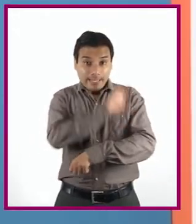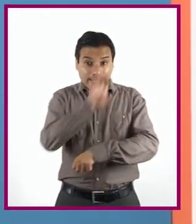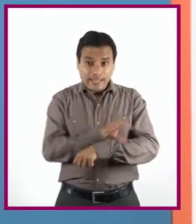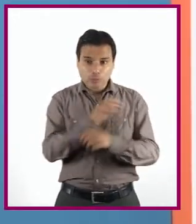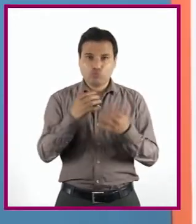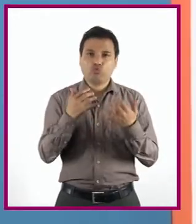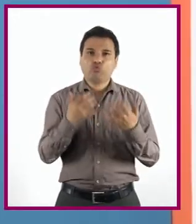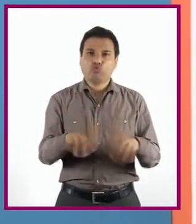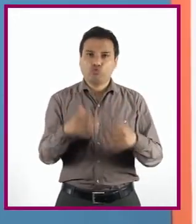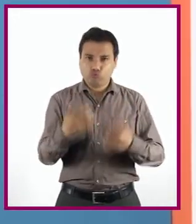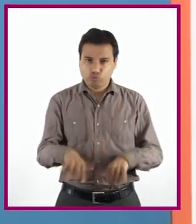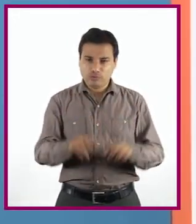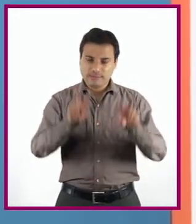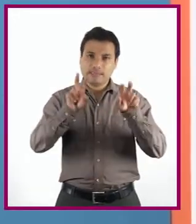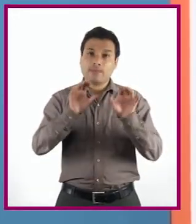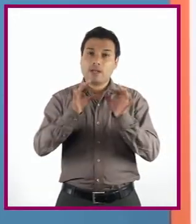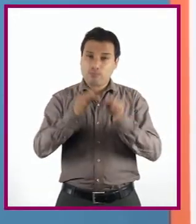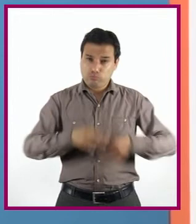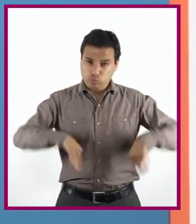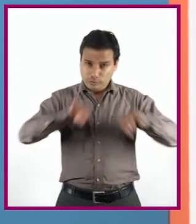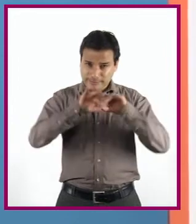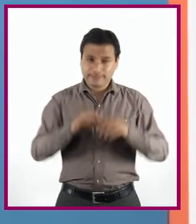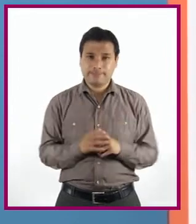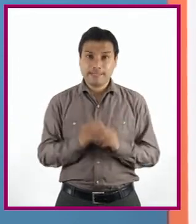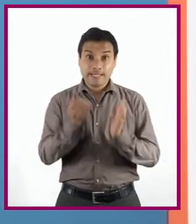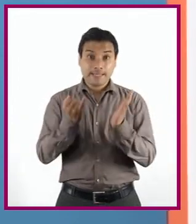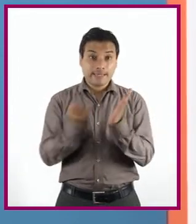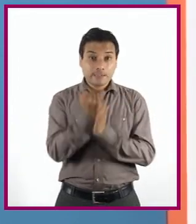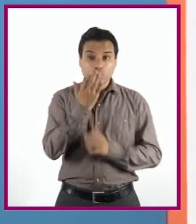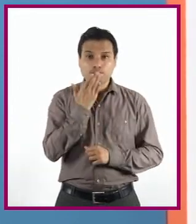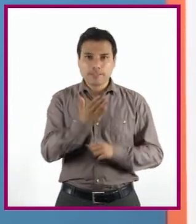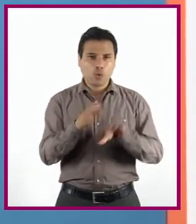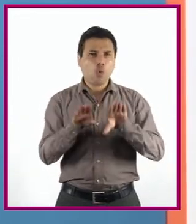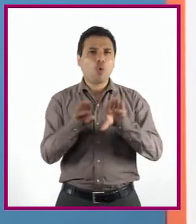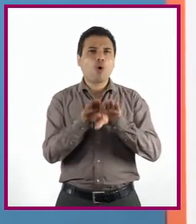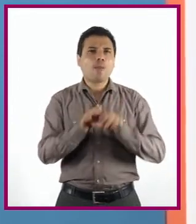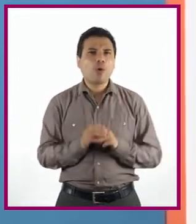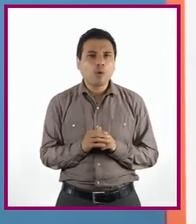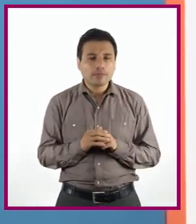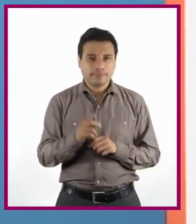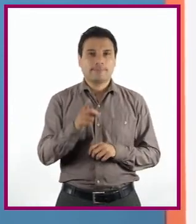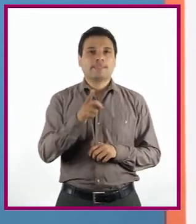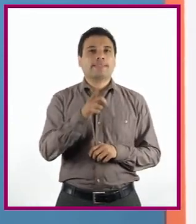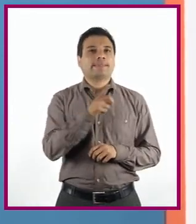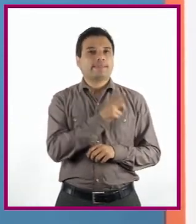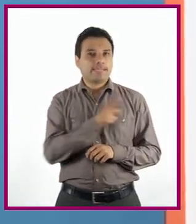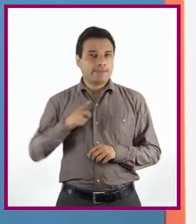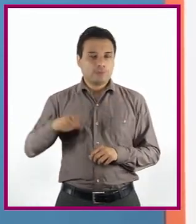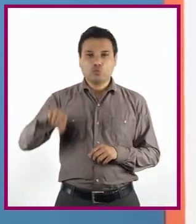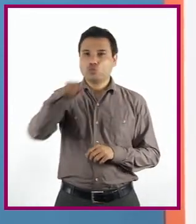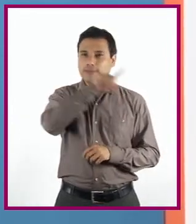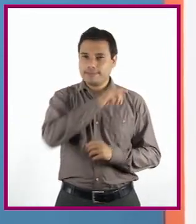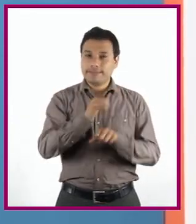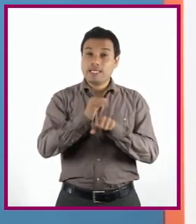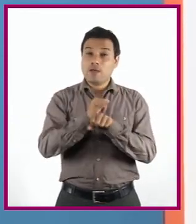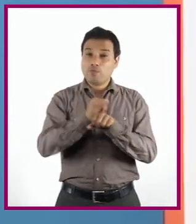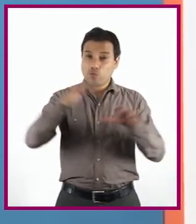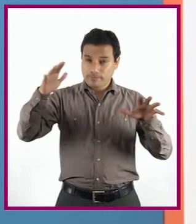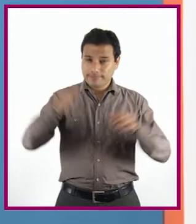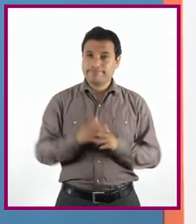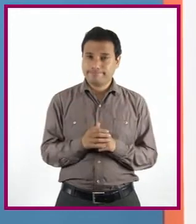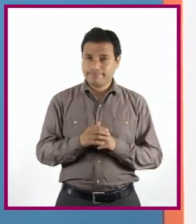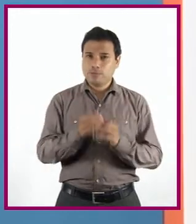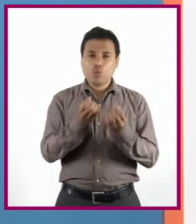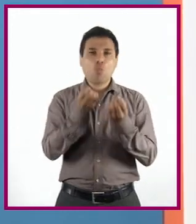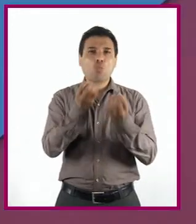asunto global y para tomar las decisiones correctas debemos considerar la información del Consejo